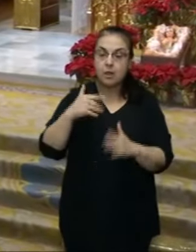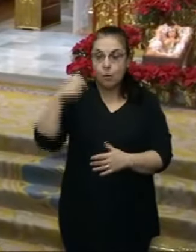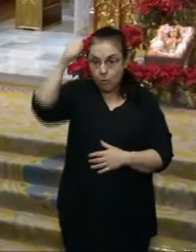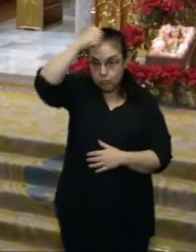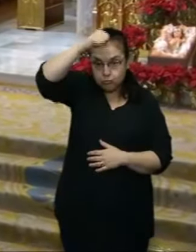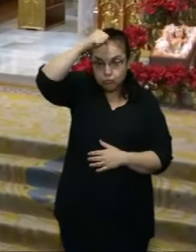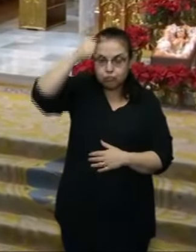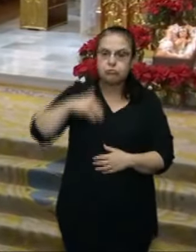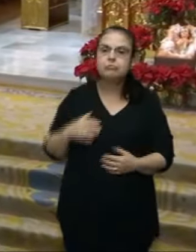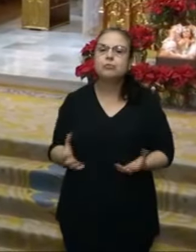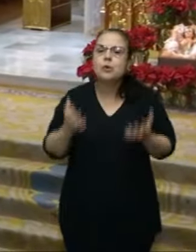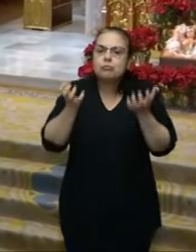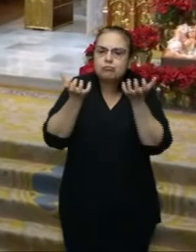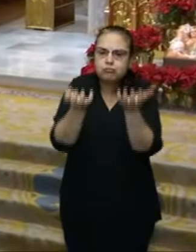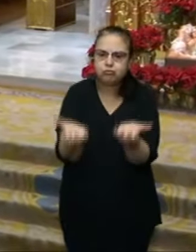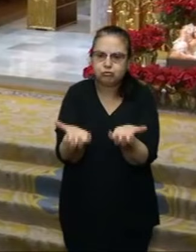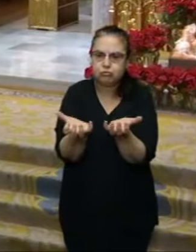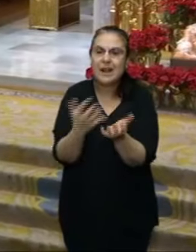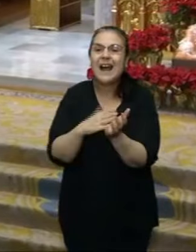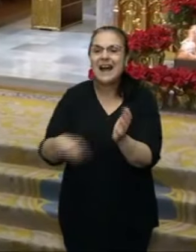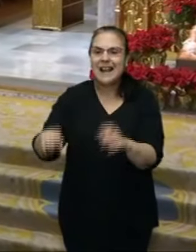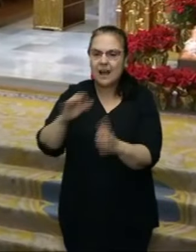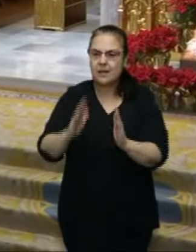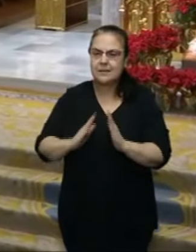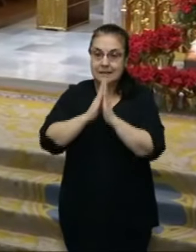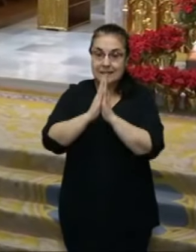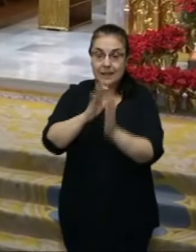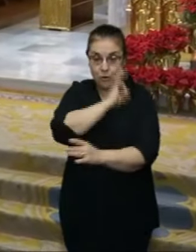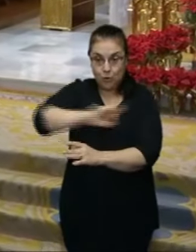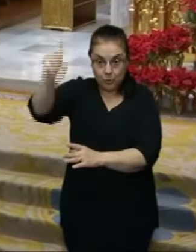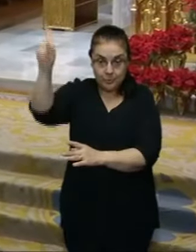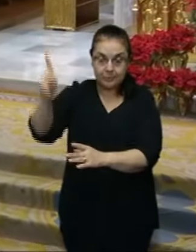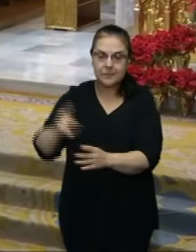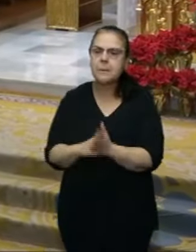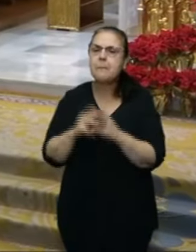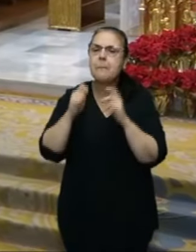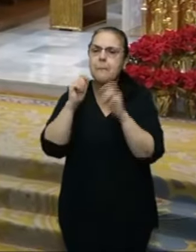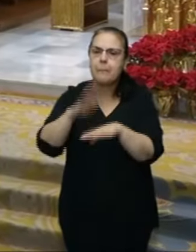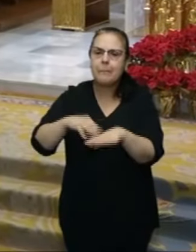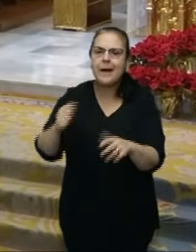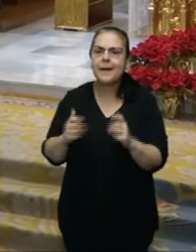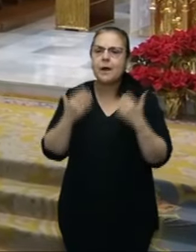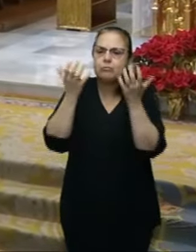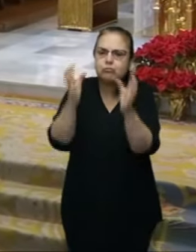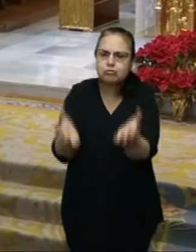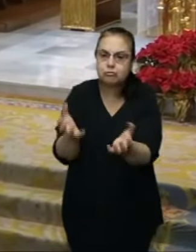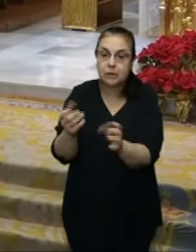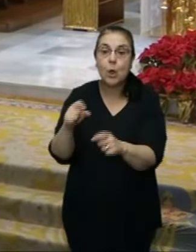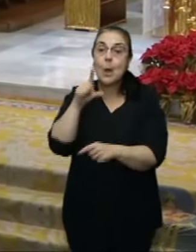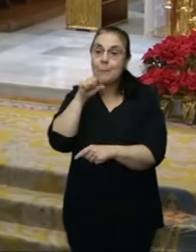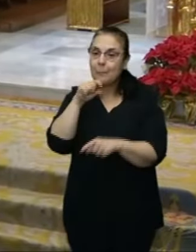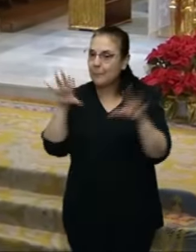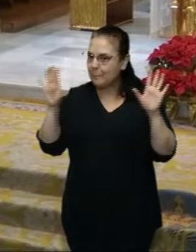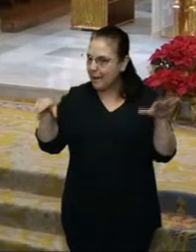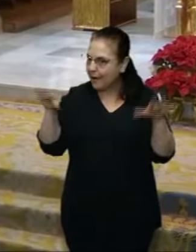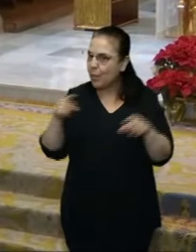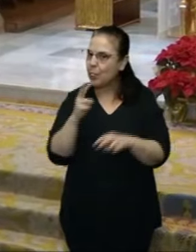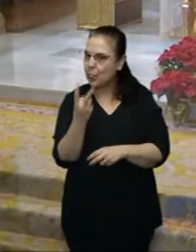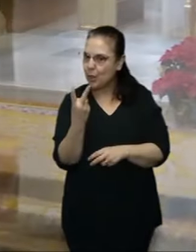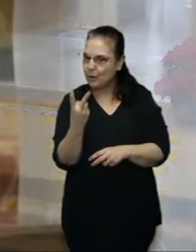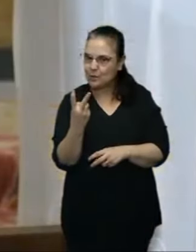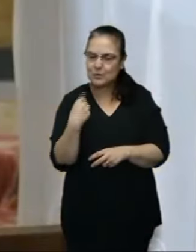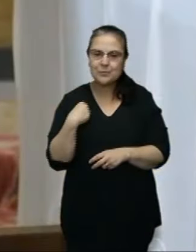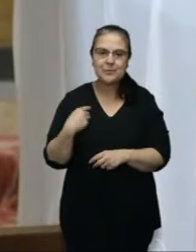al Señor. Y para entregar la oblación, como dice la ley del Señor, un par de tórtolas o dos